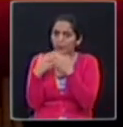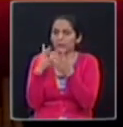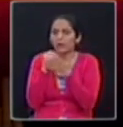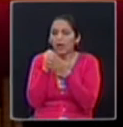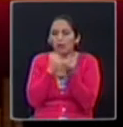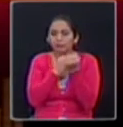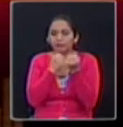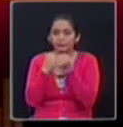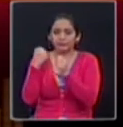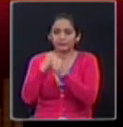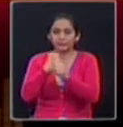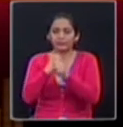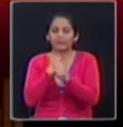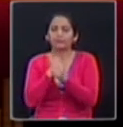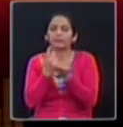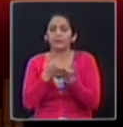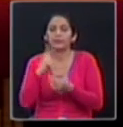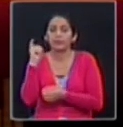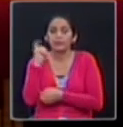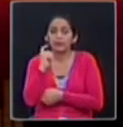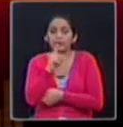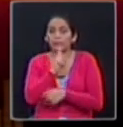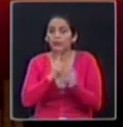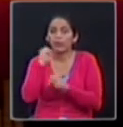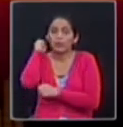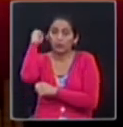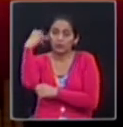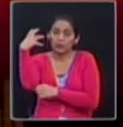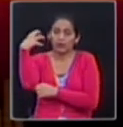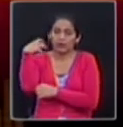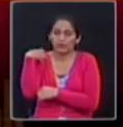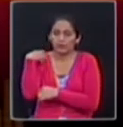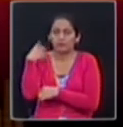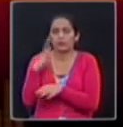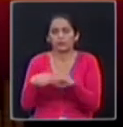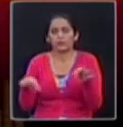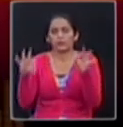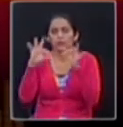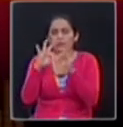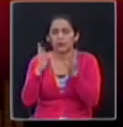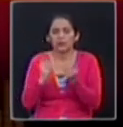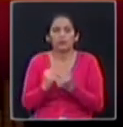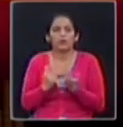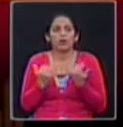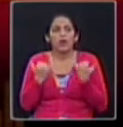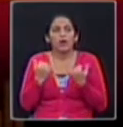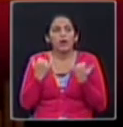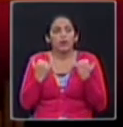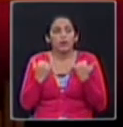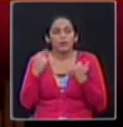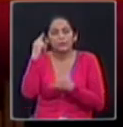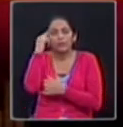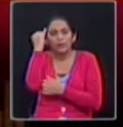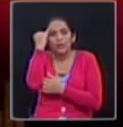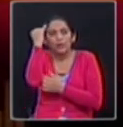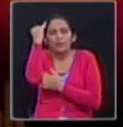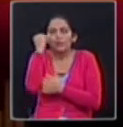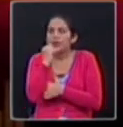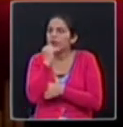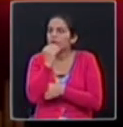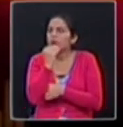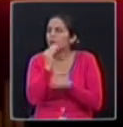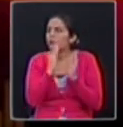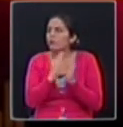respetarlo, es necesario garantizar los derechos adquiridos, pero también es necesario generar nuevas modalidades que, garantizando los derechos,